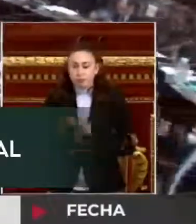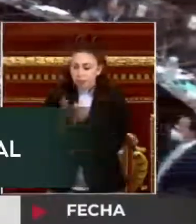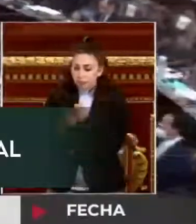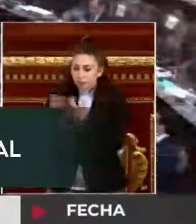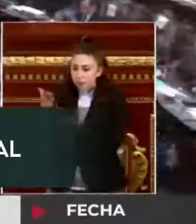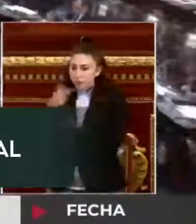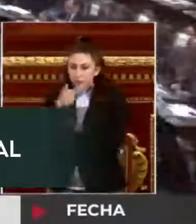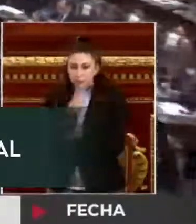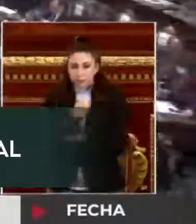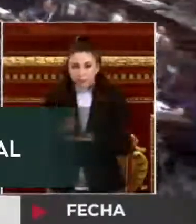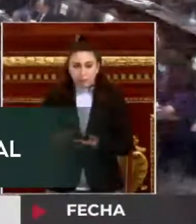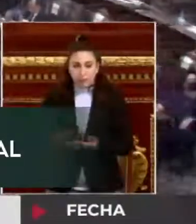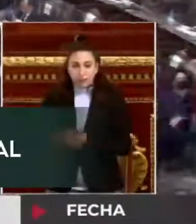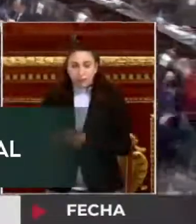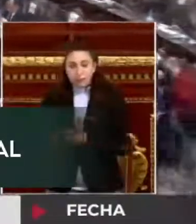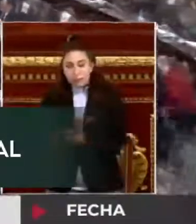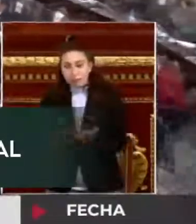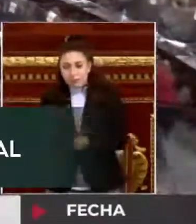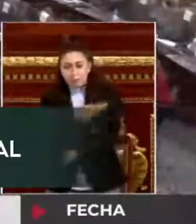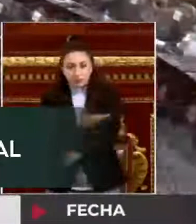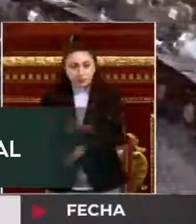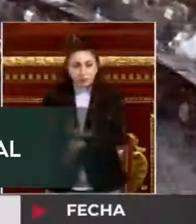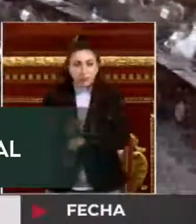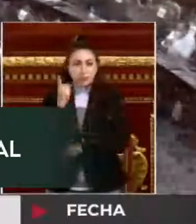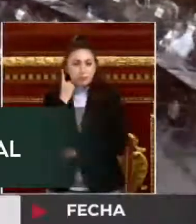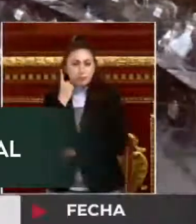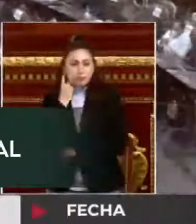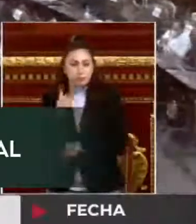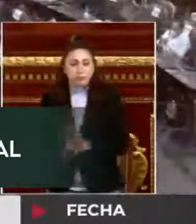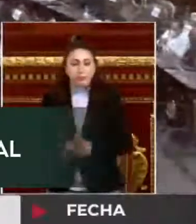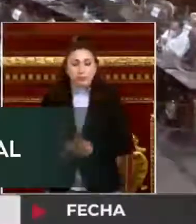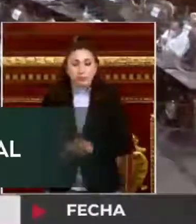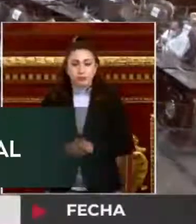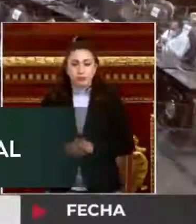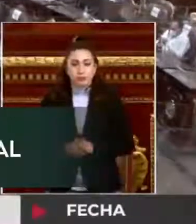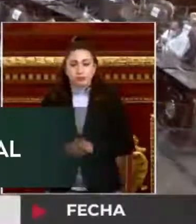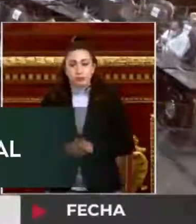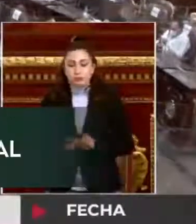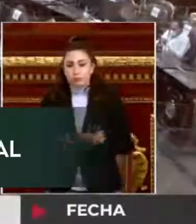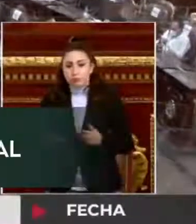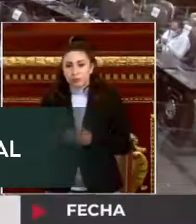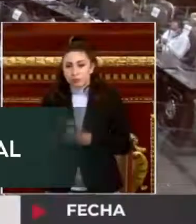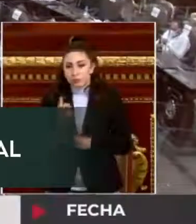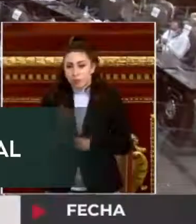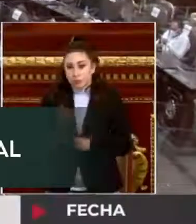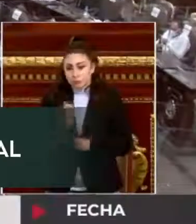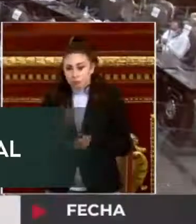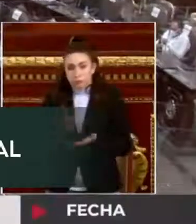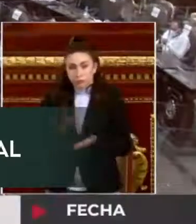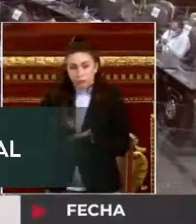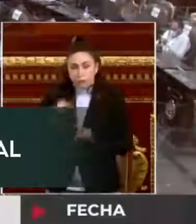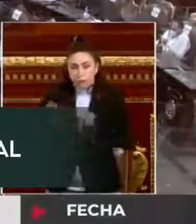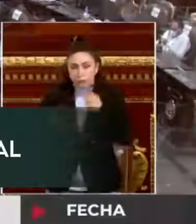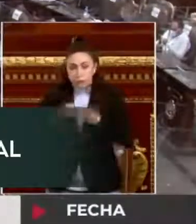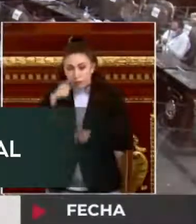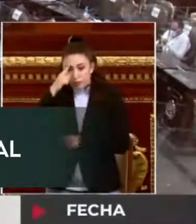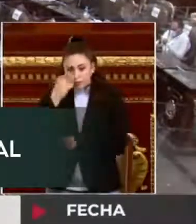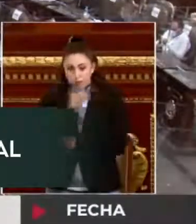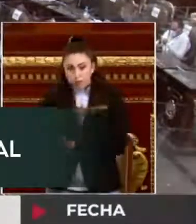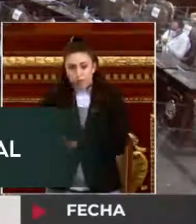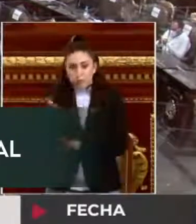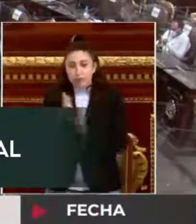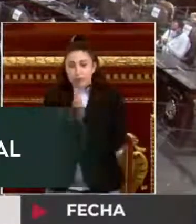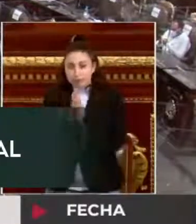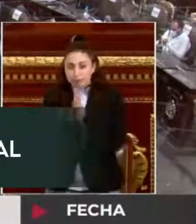a fin de implementar una campaña de fomento de la donación de sangre, dirigida a las y los jóvenes de la ciudad, para informarlos, motivarlos